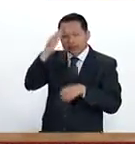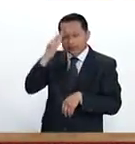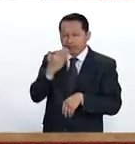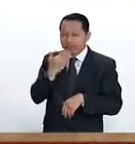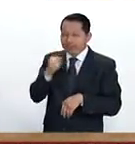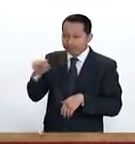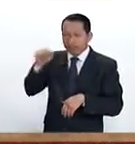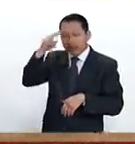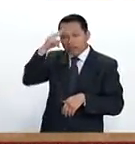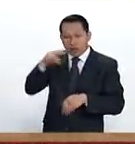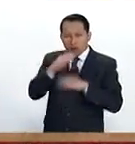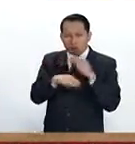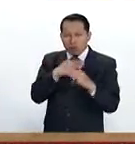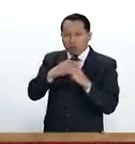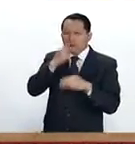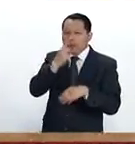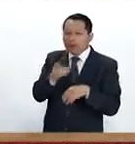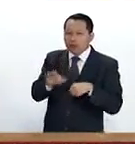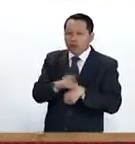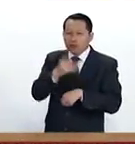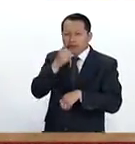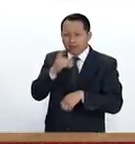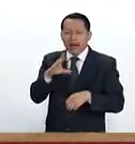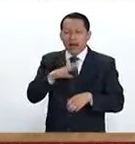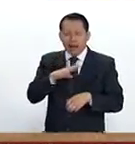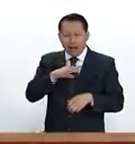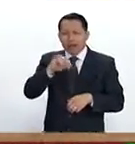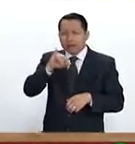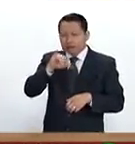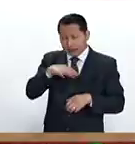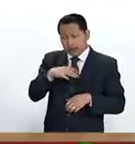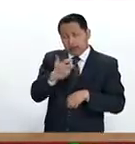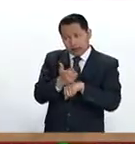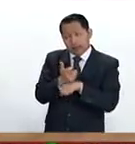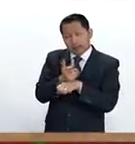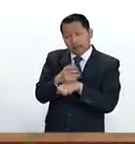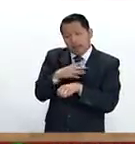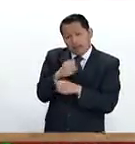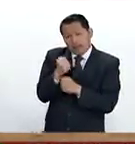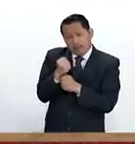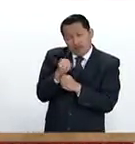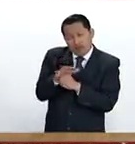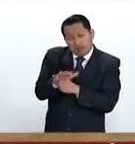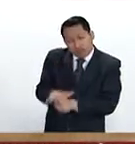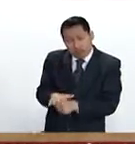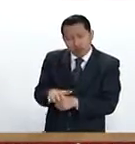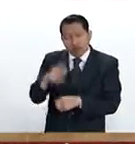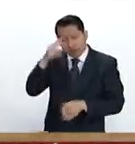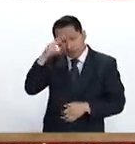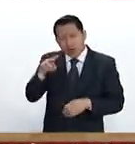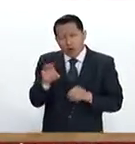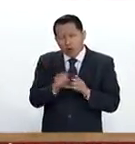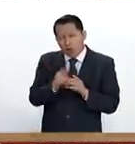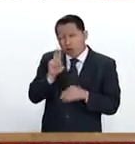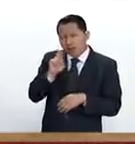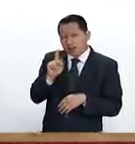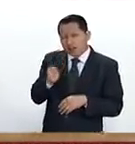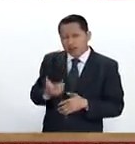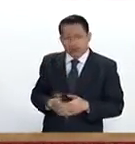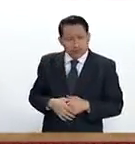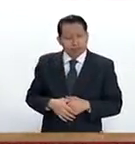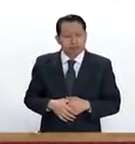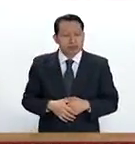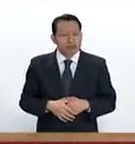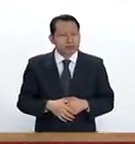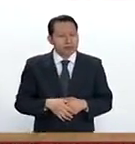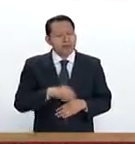México y en el mundo dicen: ya hay un hostigamiento de Estados Unidos hacia México. ¿Cómo ves esto? Pues es